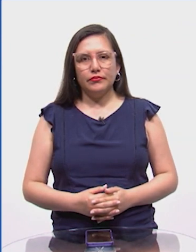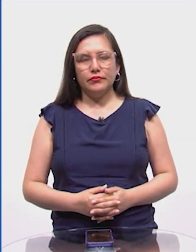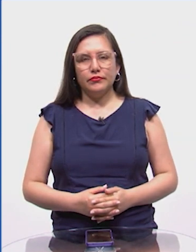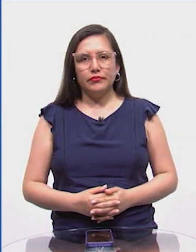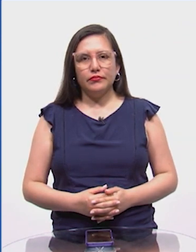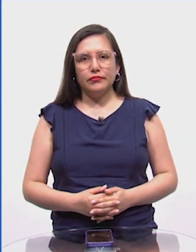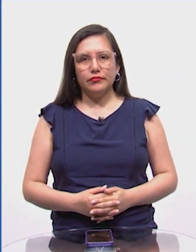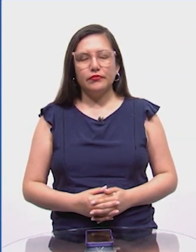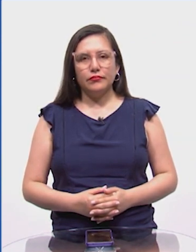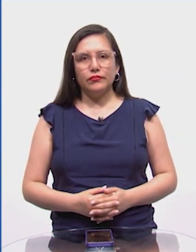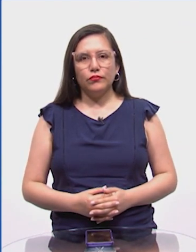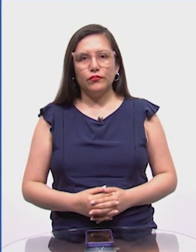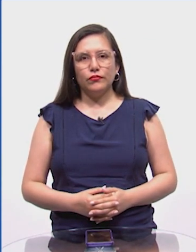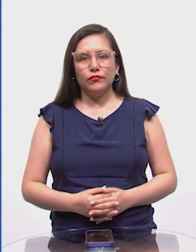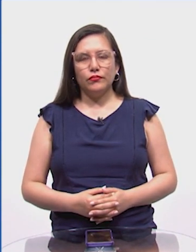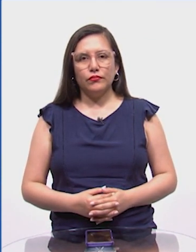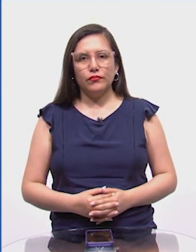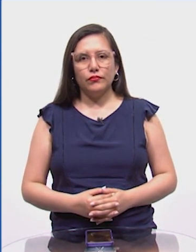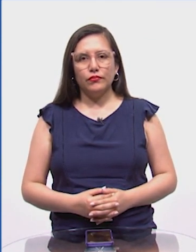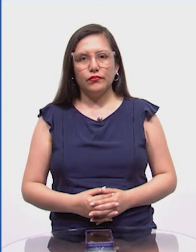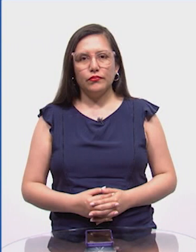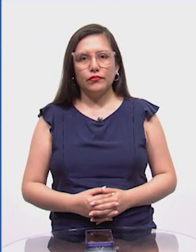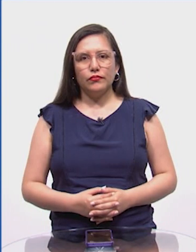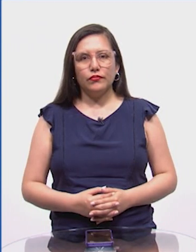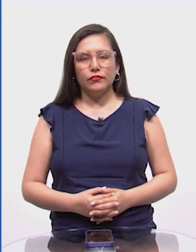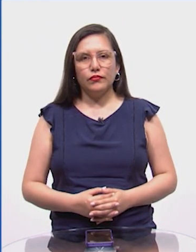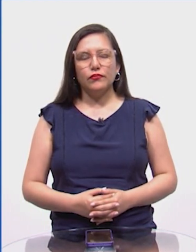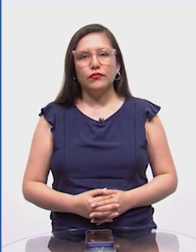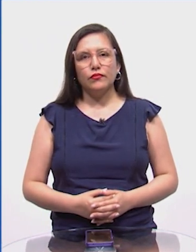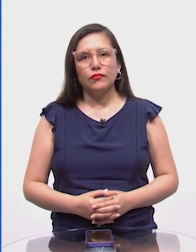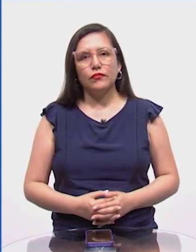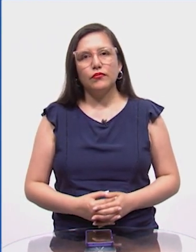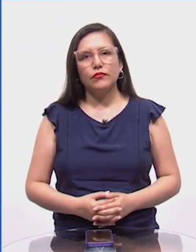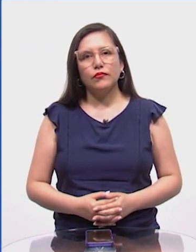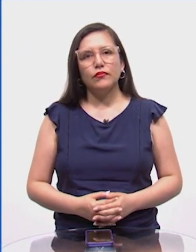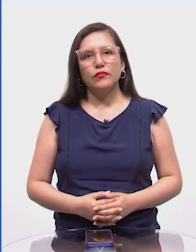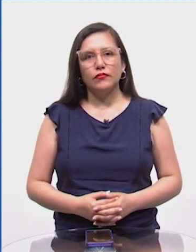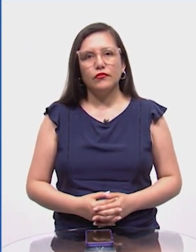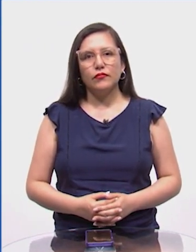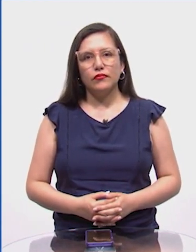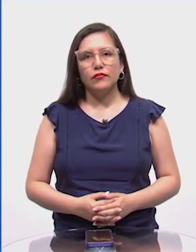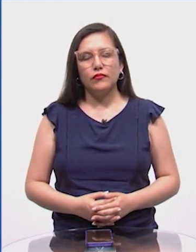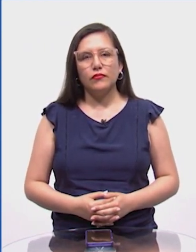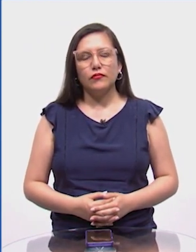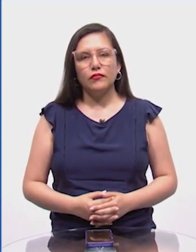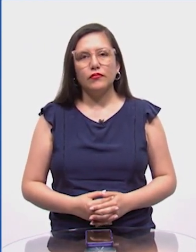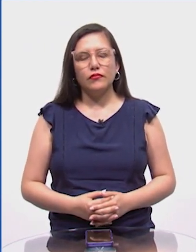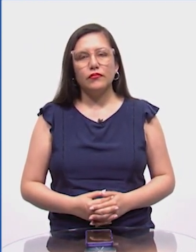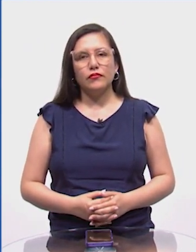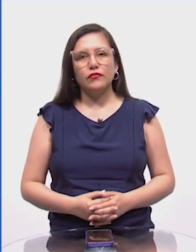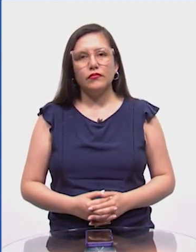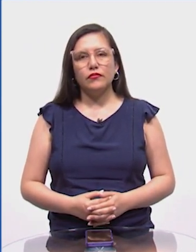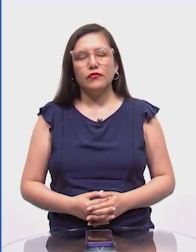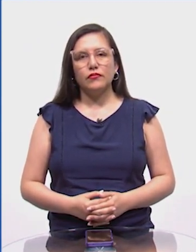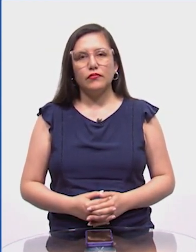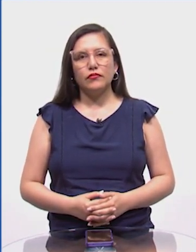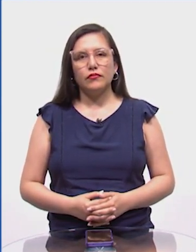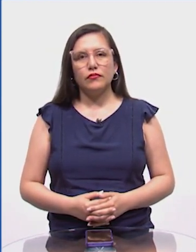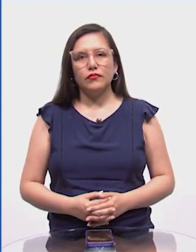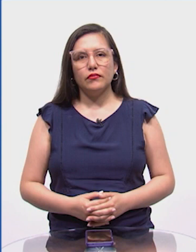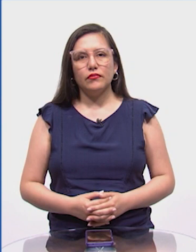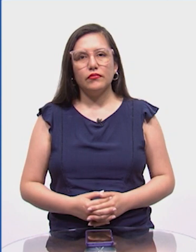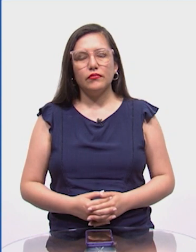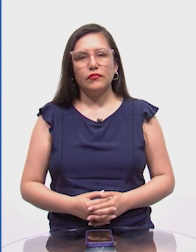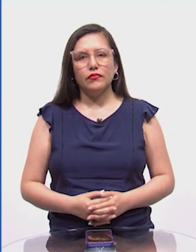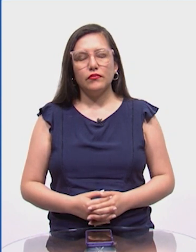la demanda de calzado, que es principalmente para el mercado interno, ha sido afectada por el bajo nivel de desempleo.